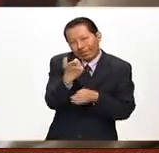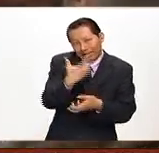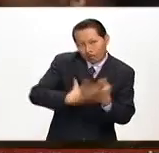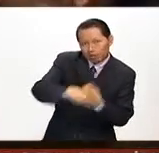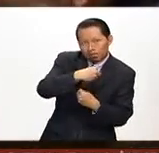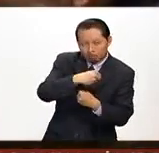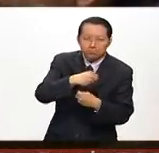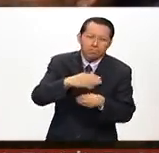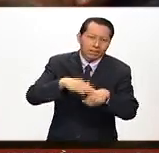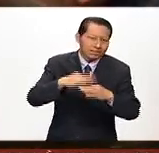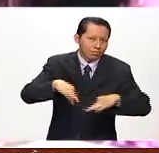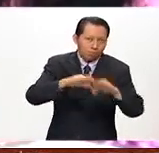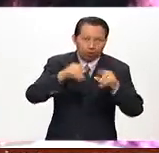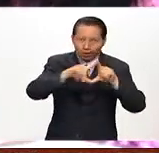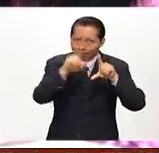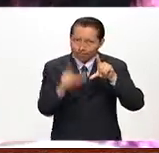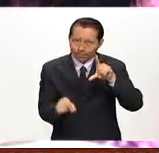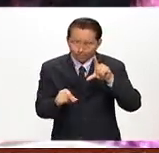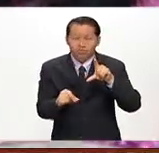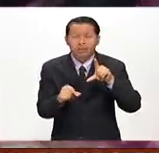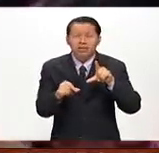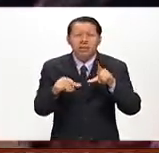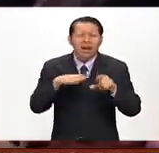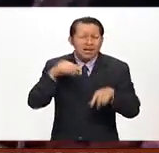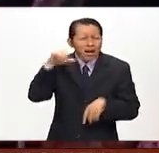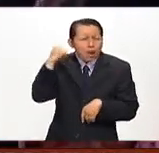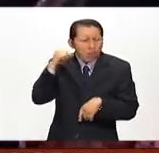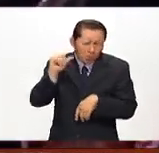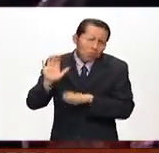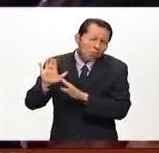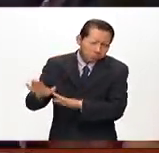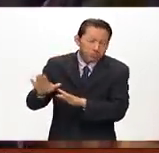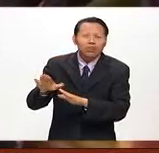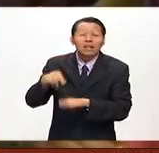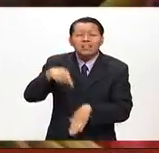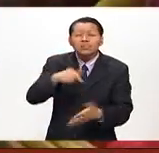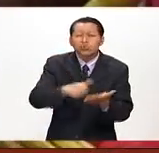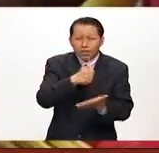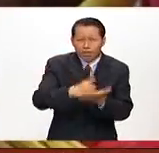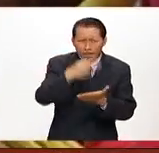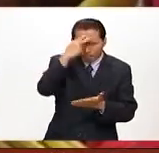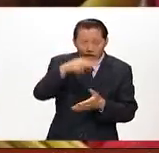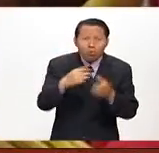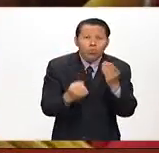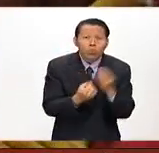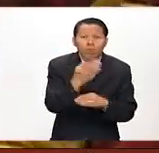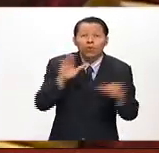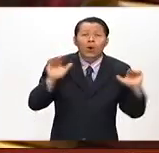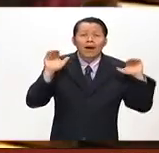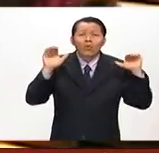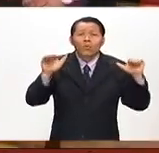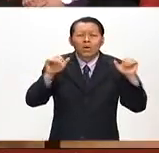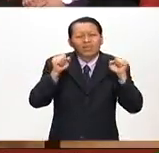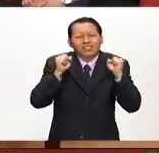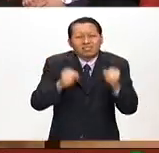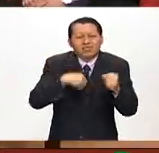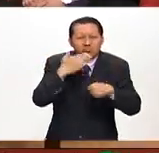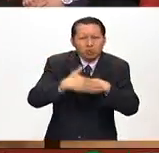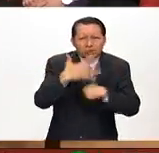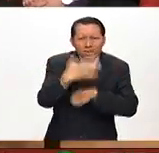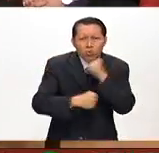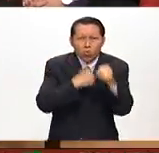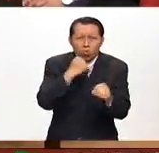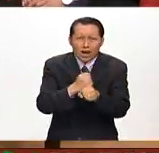este complejo Acapulco, no vamos lejos, Ciudad de México, el nuevo aeropuerto, que seguramente vamos a tener en 5 años, va